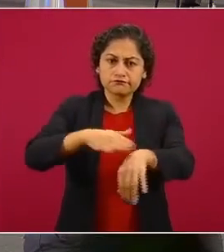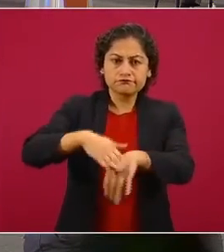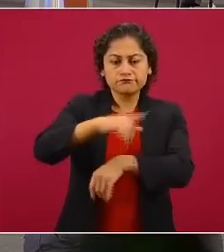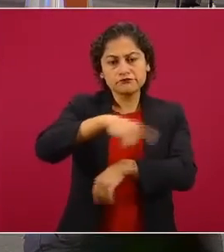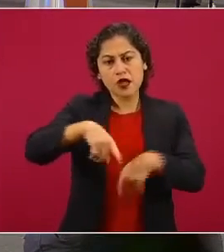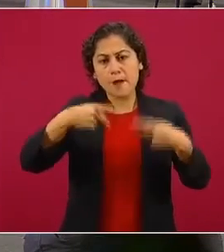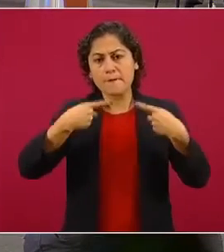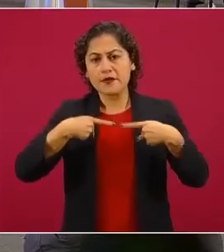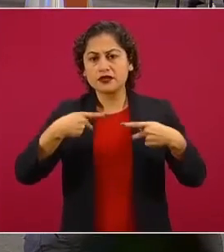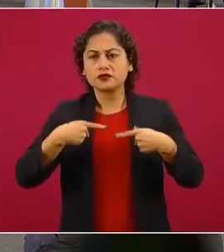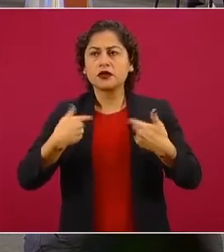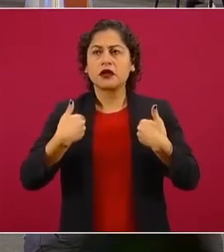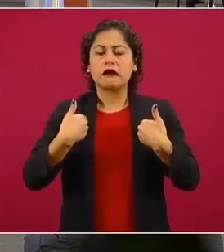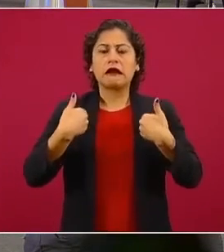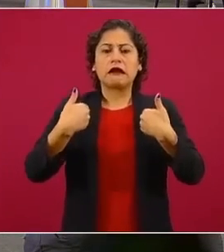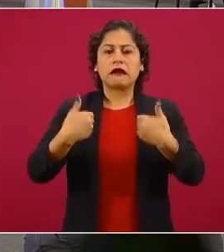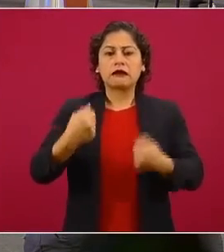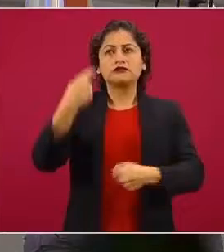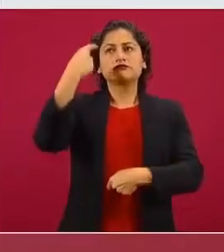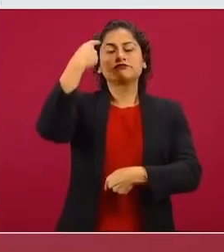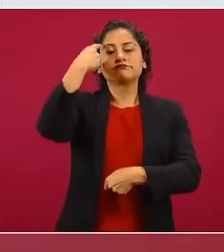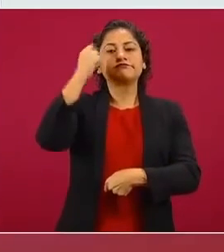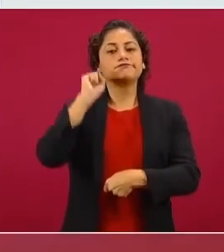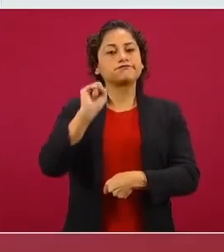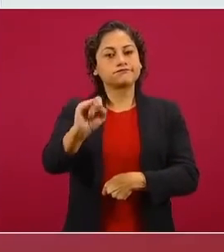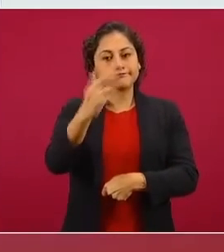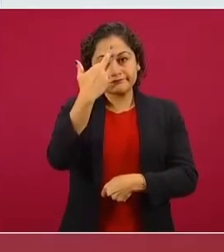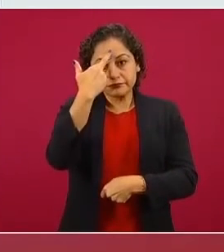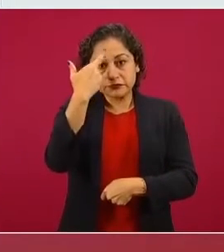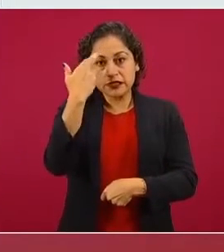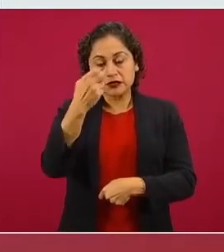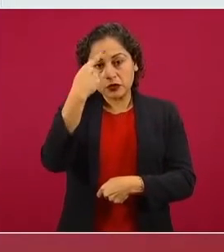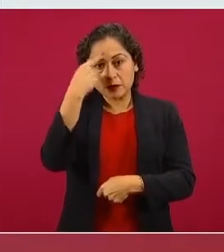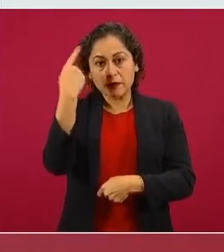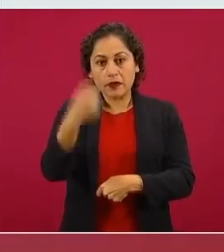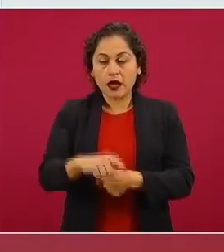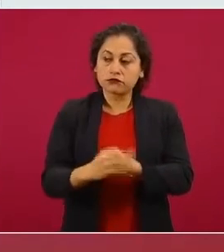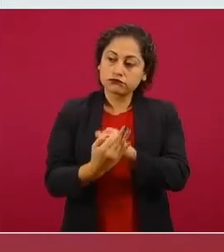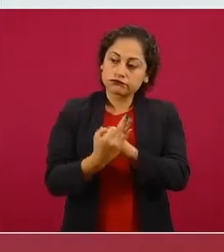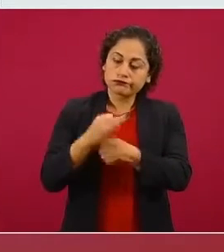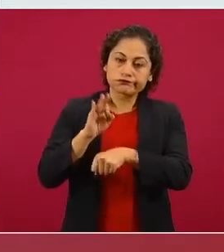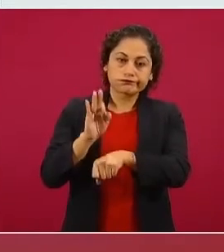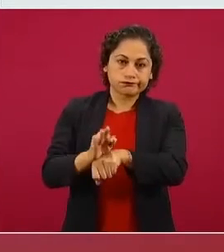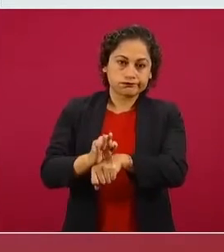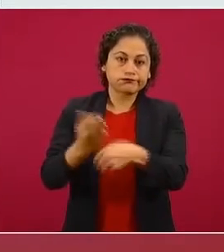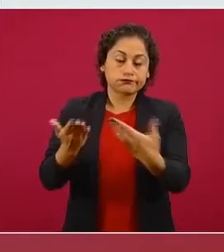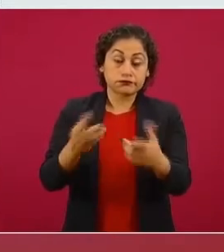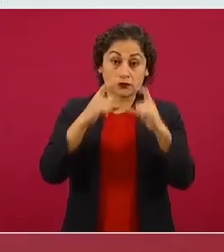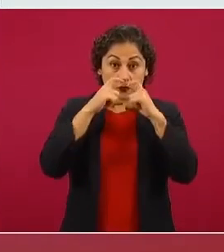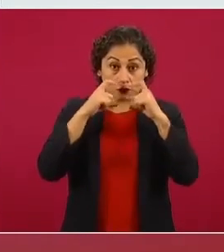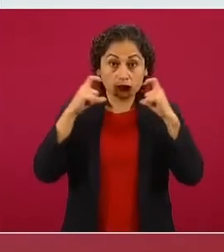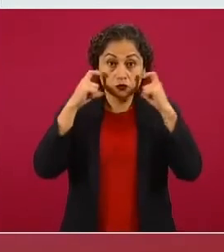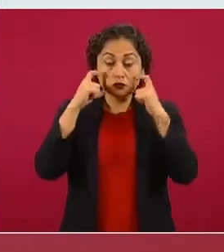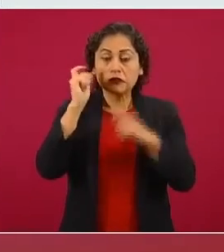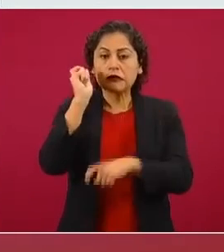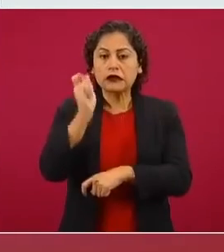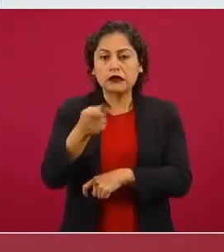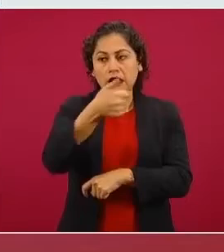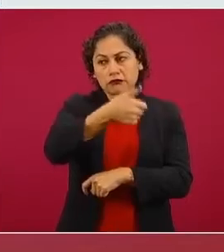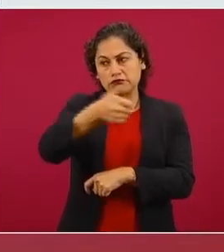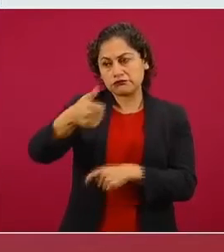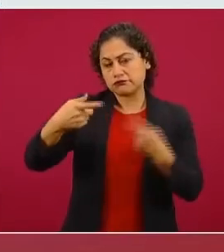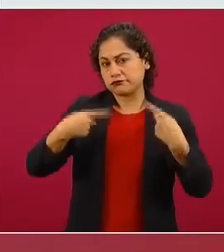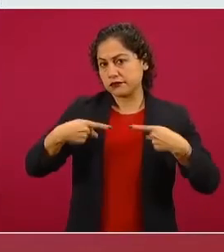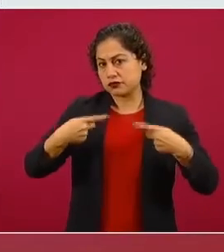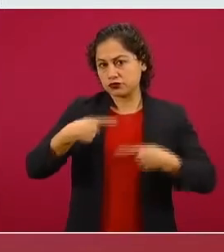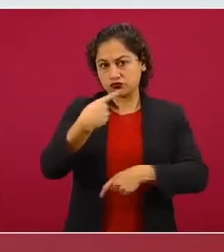las personas por propio convencimiento adopten ciertas medidas de precaución. El uso del cubrebocas es finalmente una decisión individual